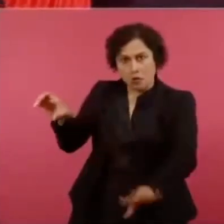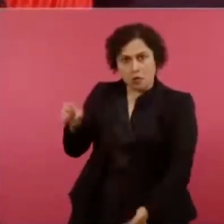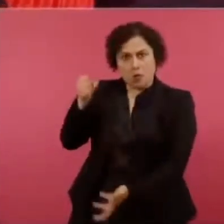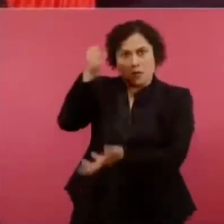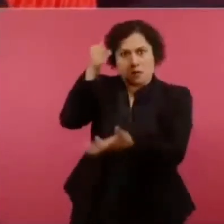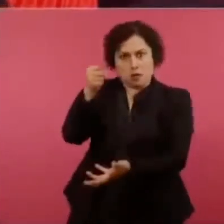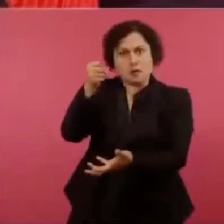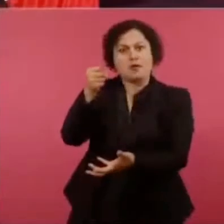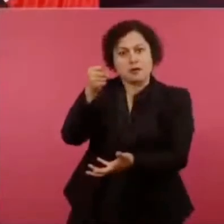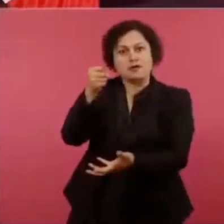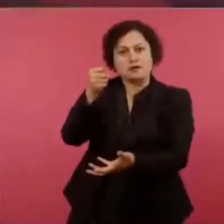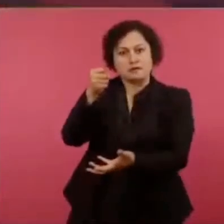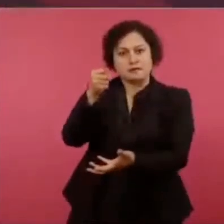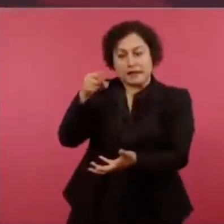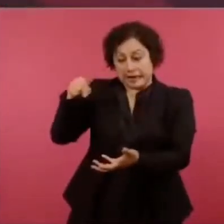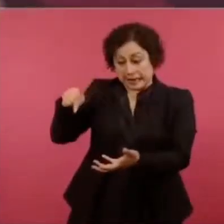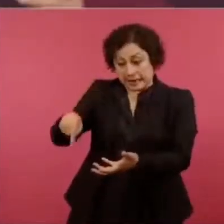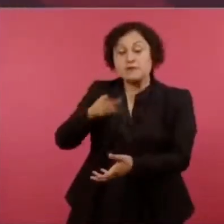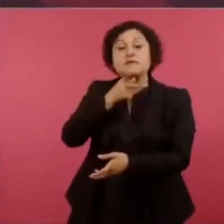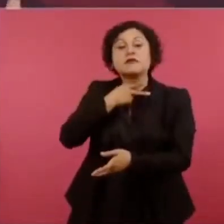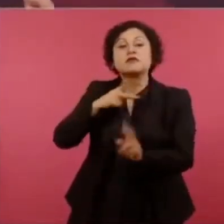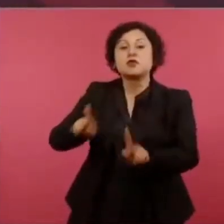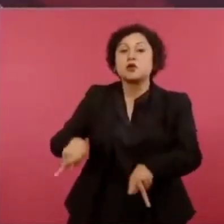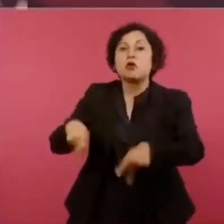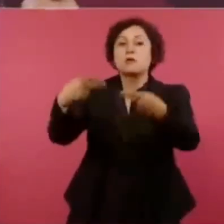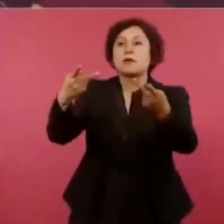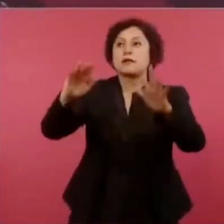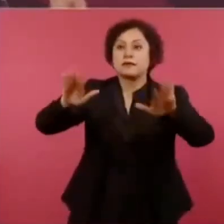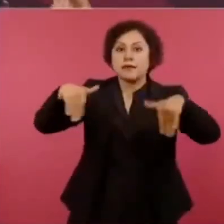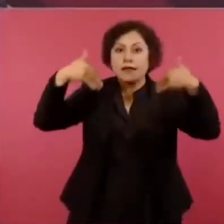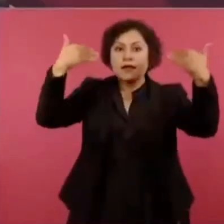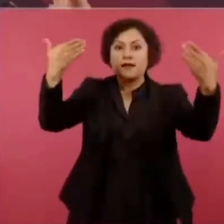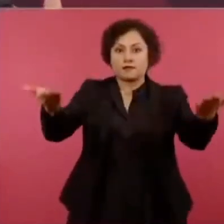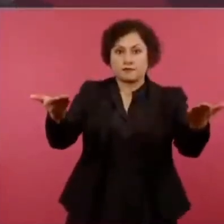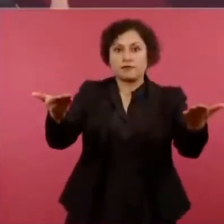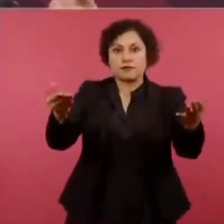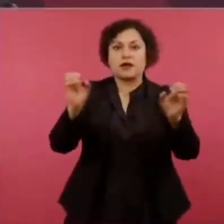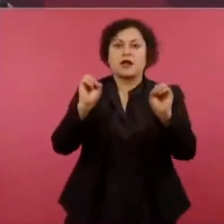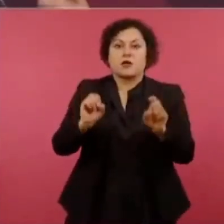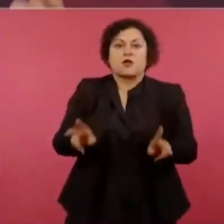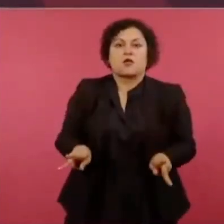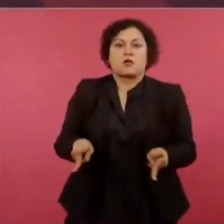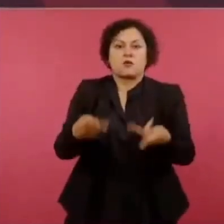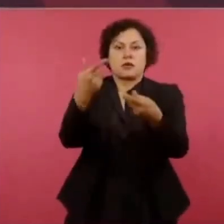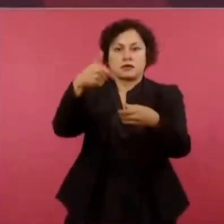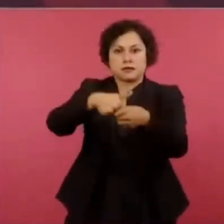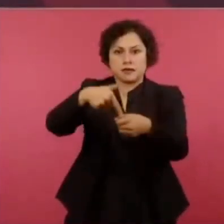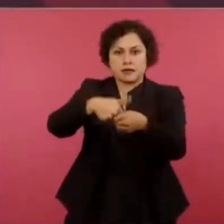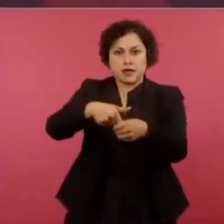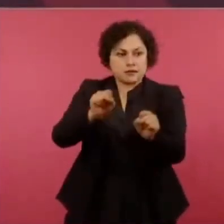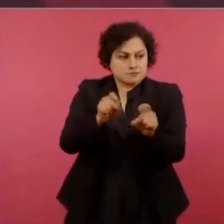las ventas de petróleo al extranjero o por lo que se vende de combustibles en el país,